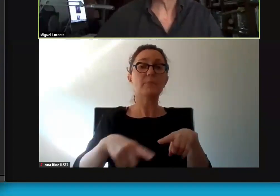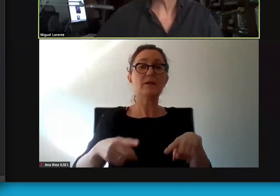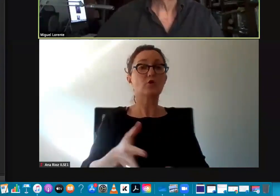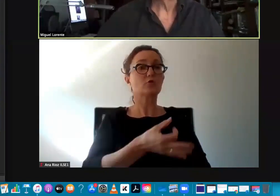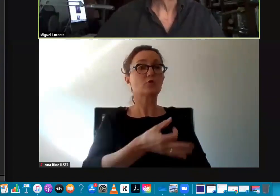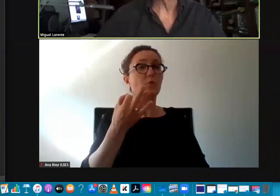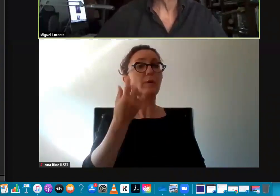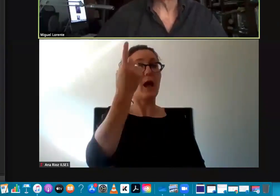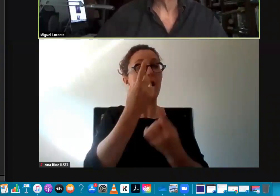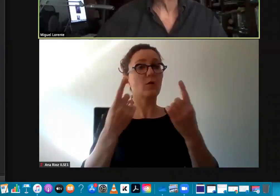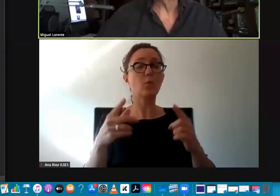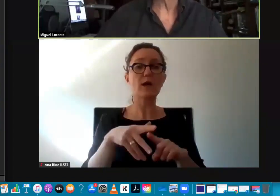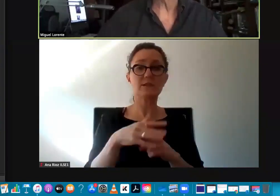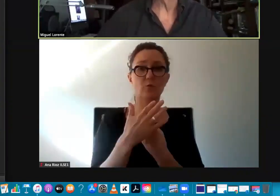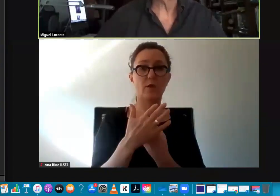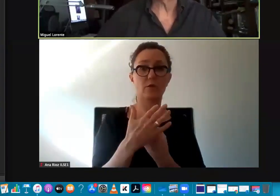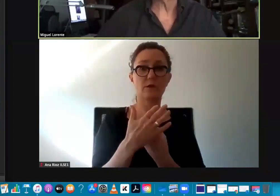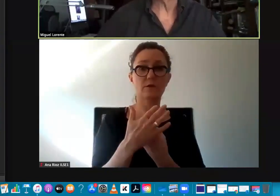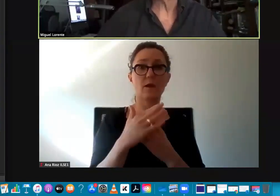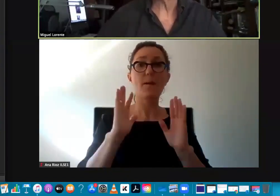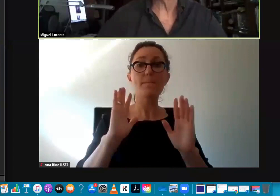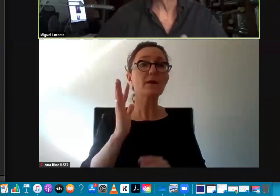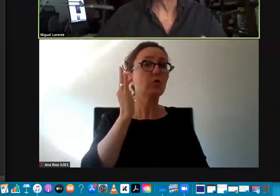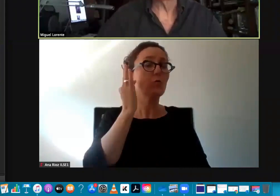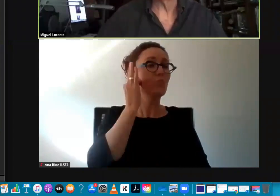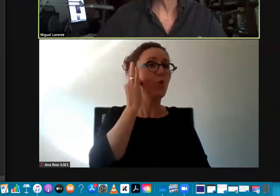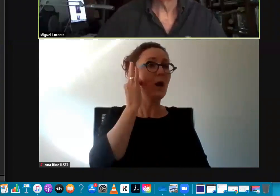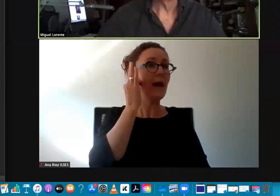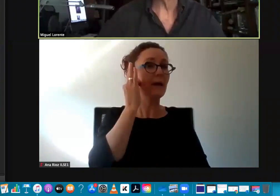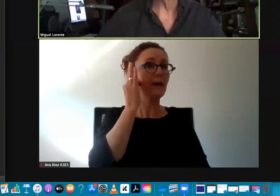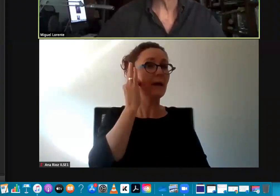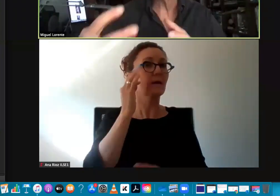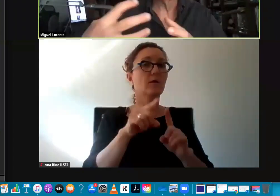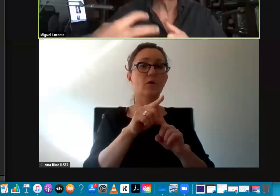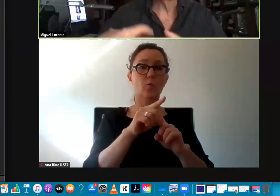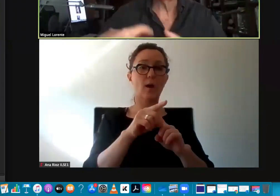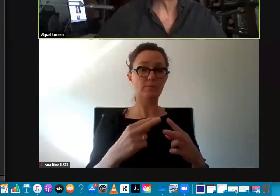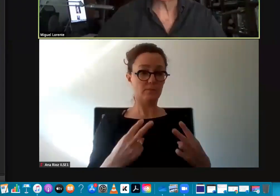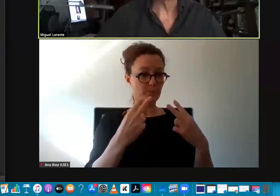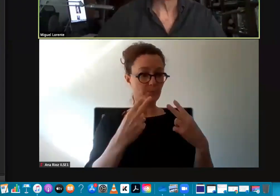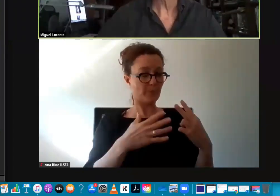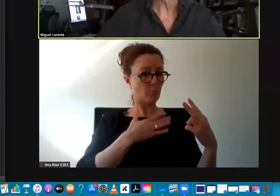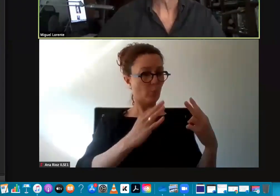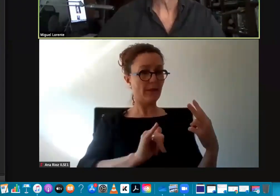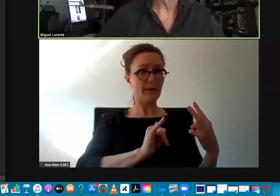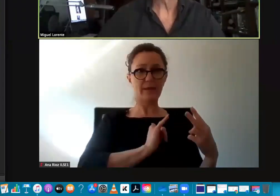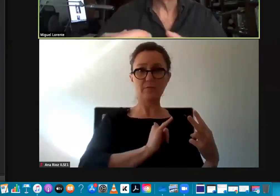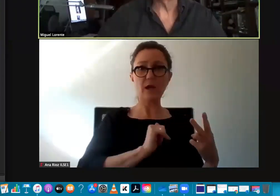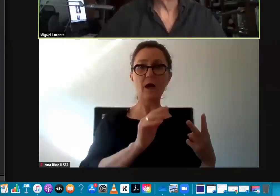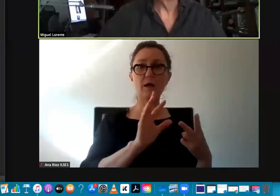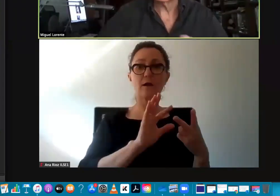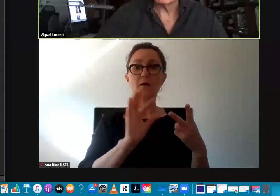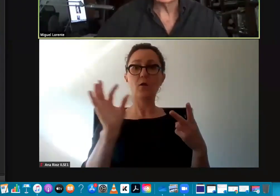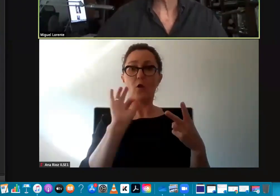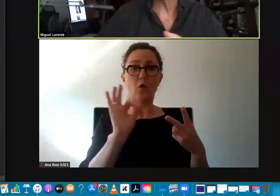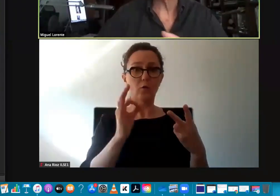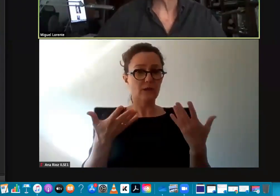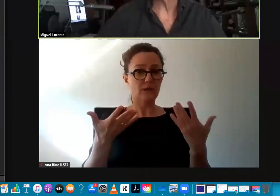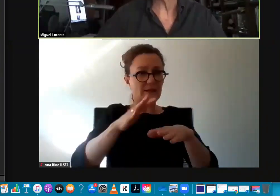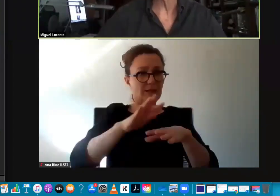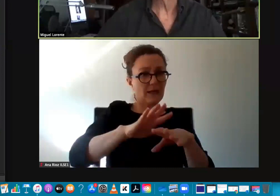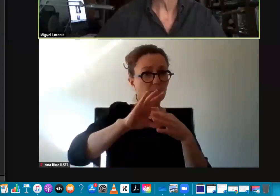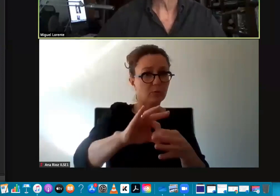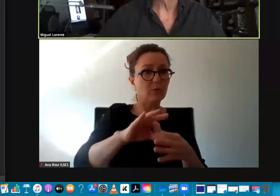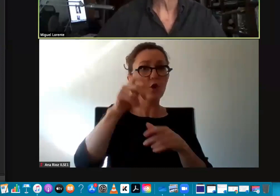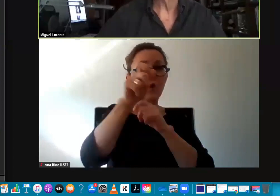determinados escenarios, pero no como algo sobre lo cual podemos identificarnos o podemos integrar como ciudadanos,